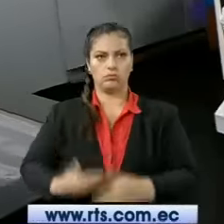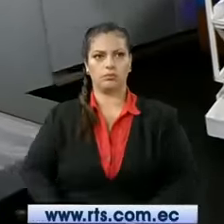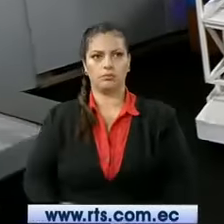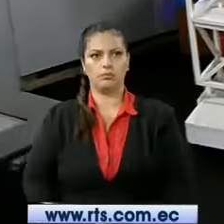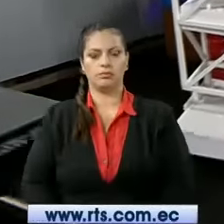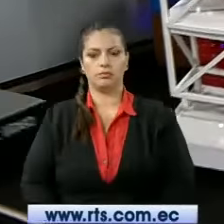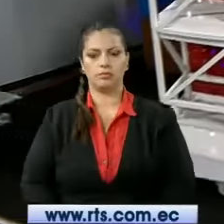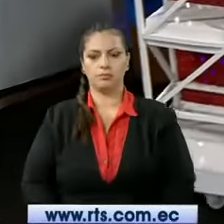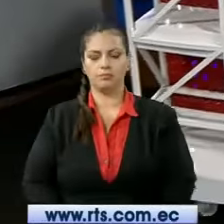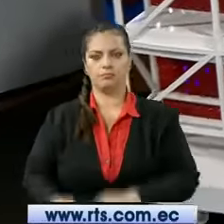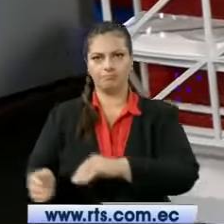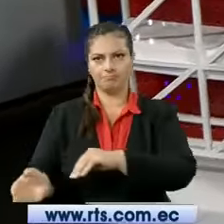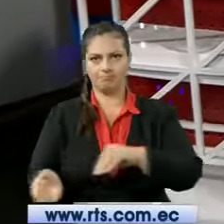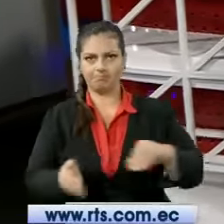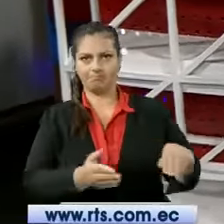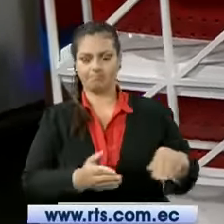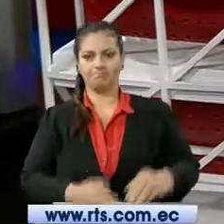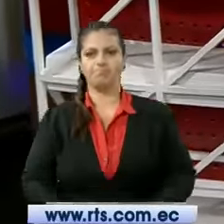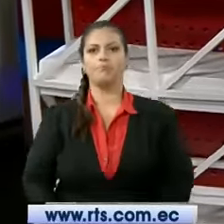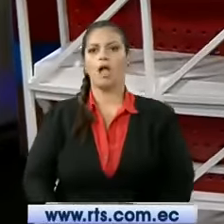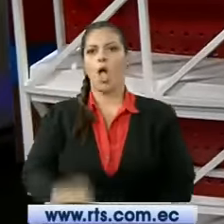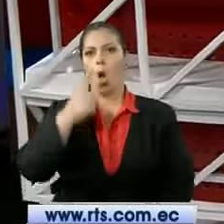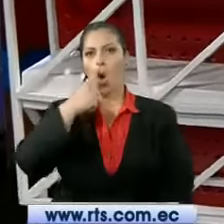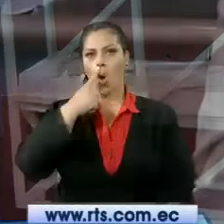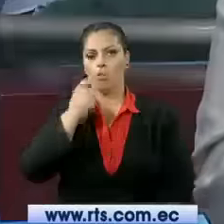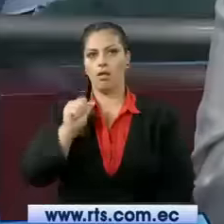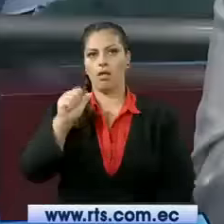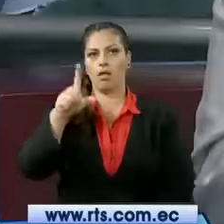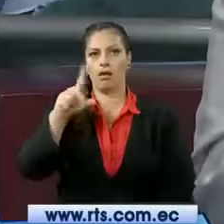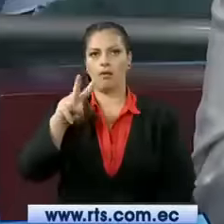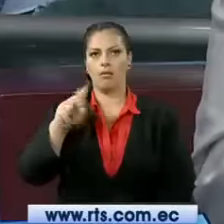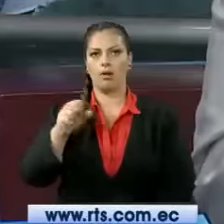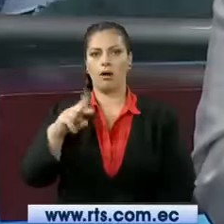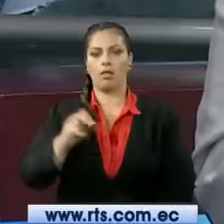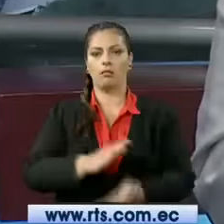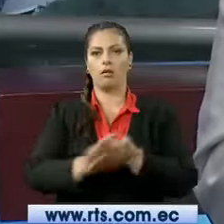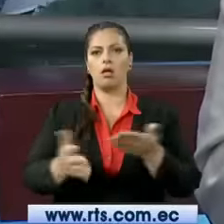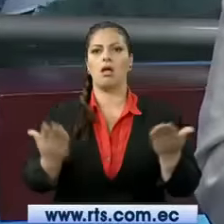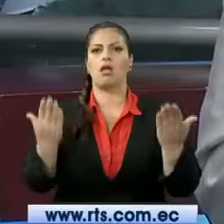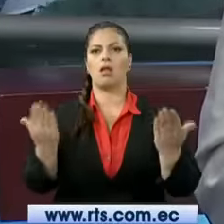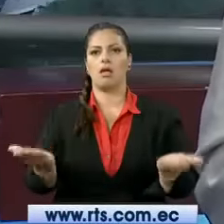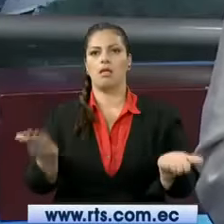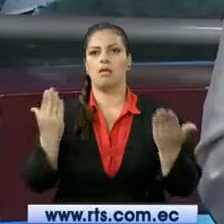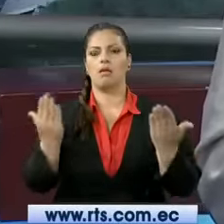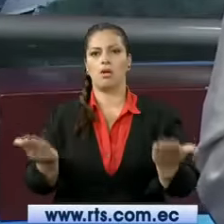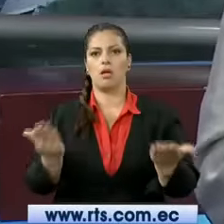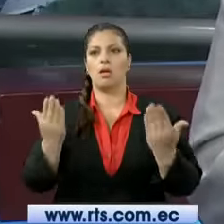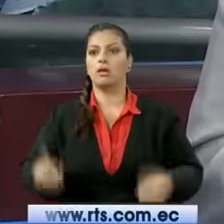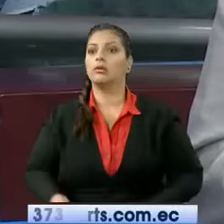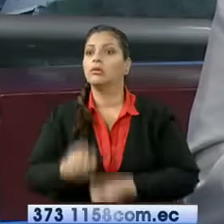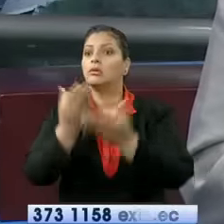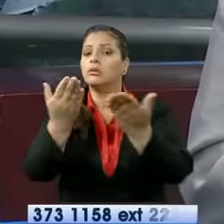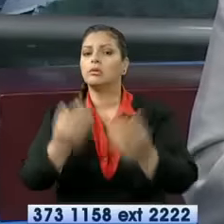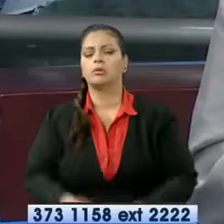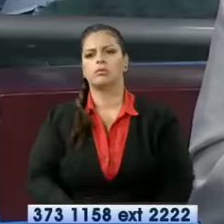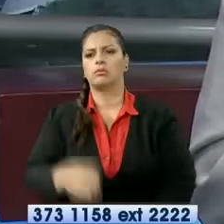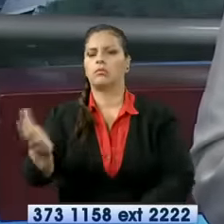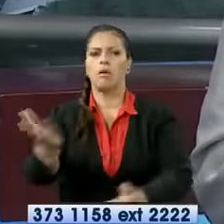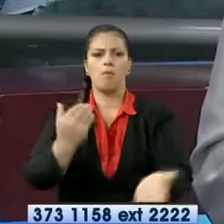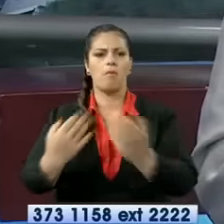En otra información, el precandidato Álvaro Noboa invitó a varios aspirantes a la presidencia de la República a unirse para las